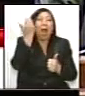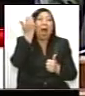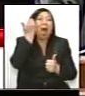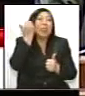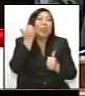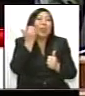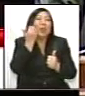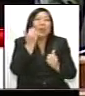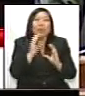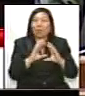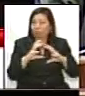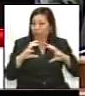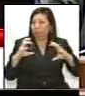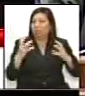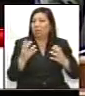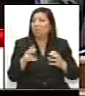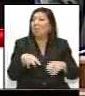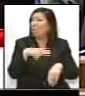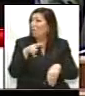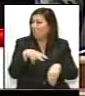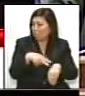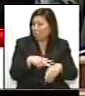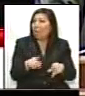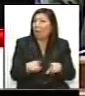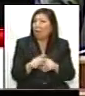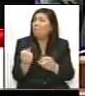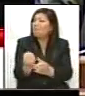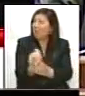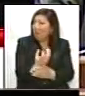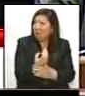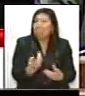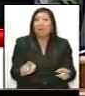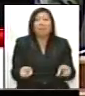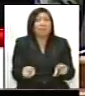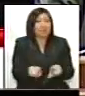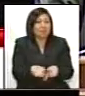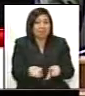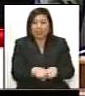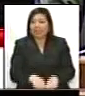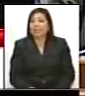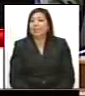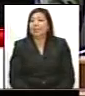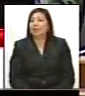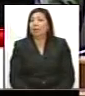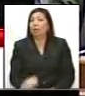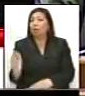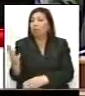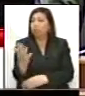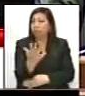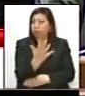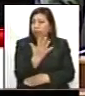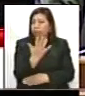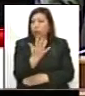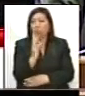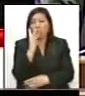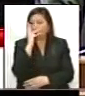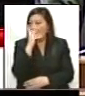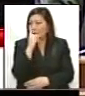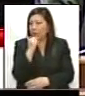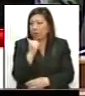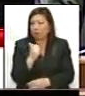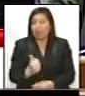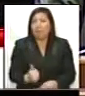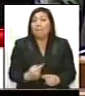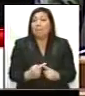arqueológicos, sino naturales, amén de los paisajísticos, y que